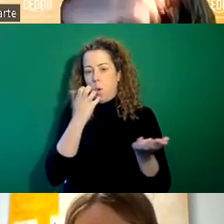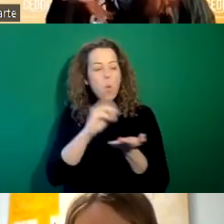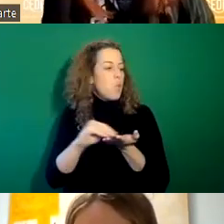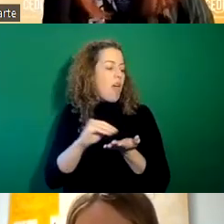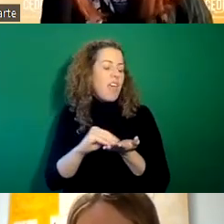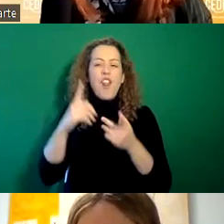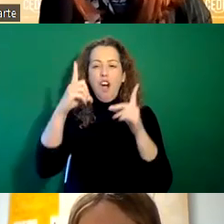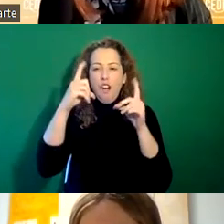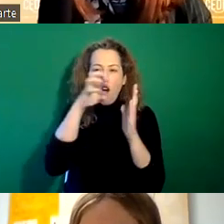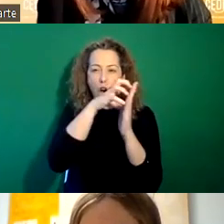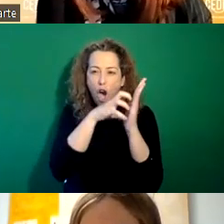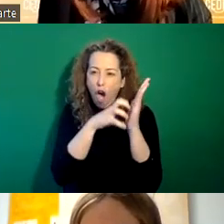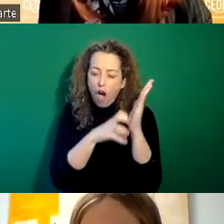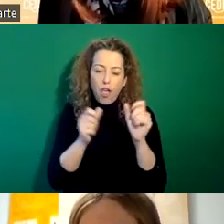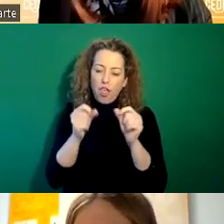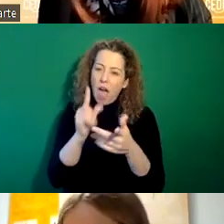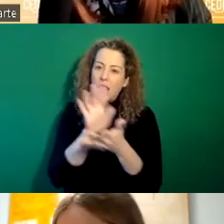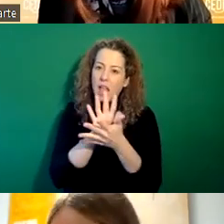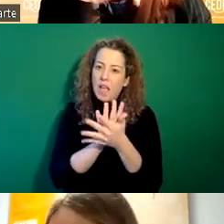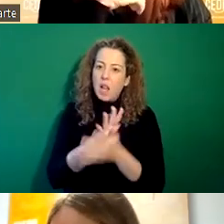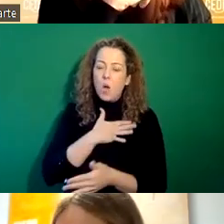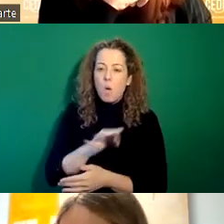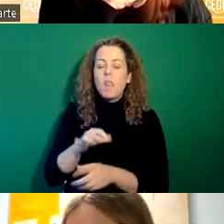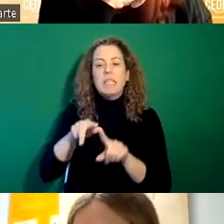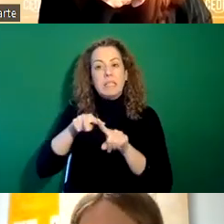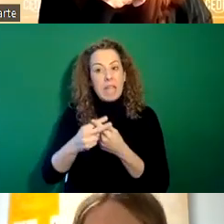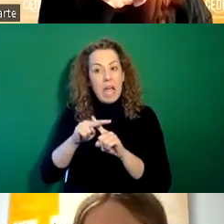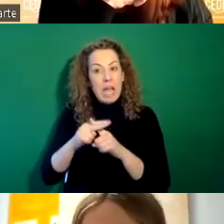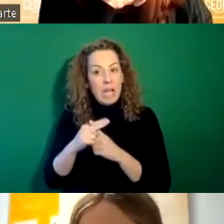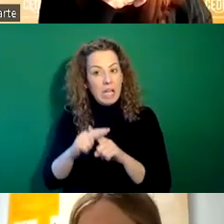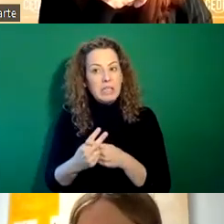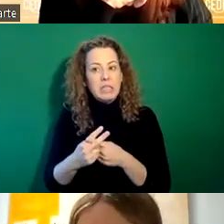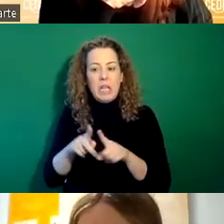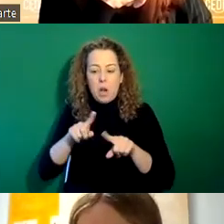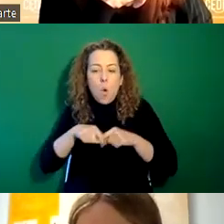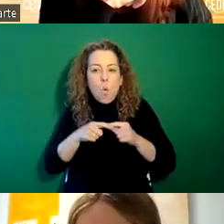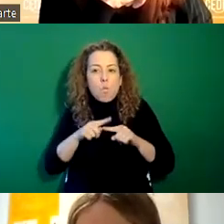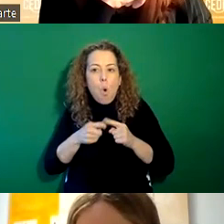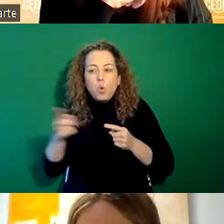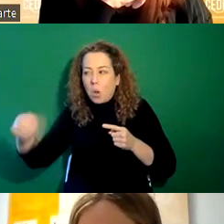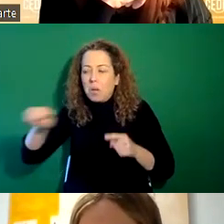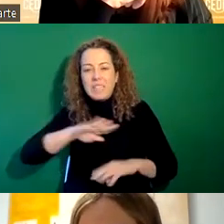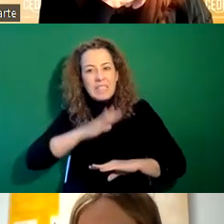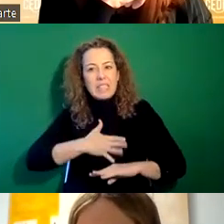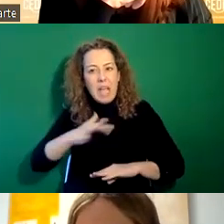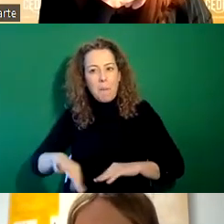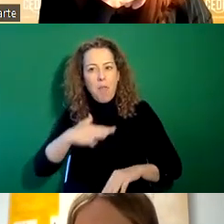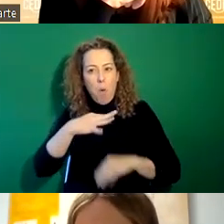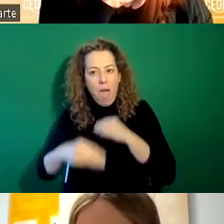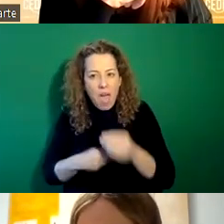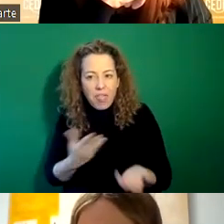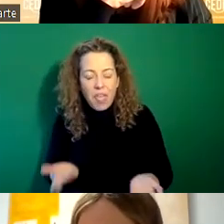fotos y cosas que les pudieran tranquilizar, hacer talleres de punto, cosas así que todavía ellos fueran capaces